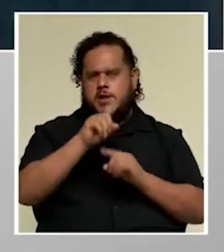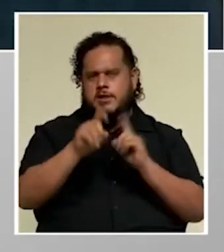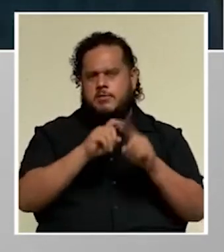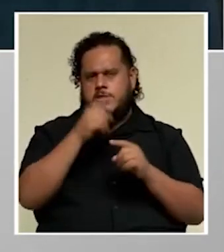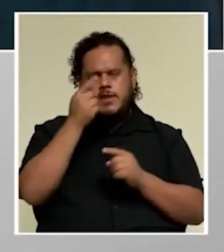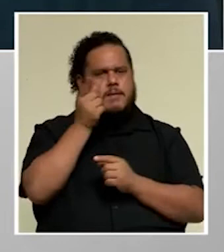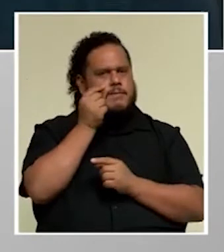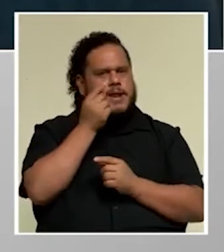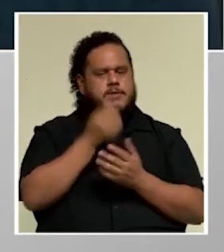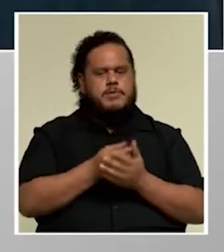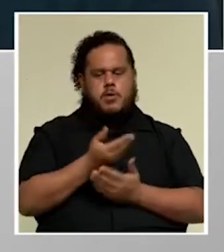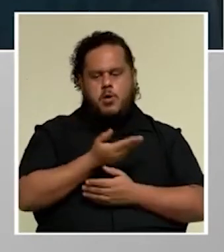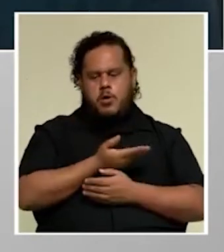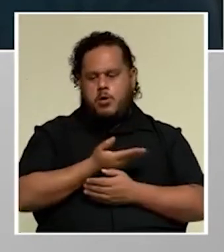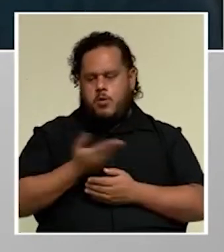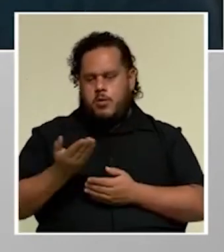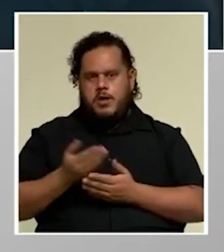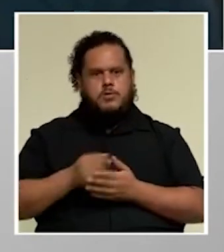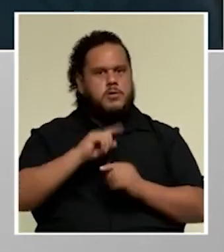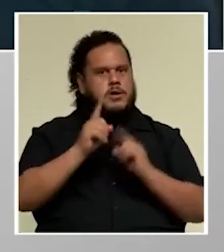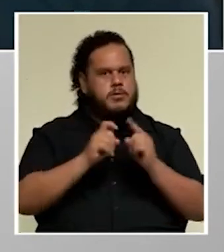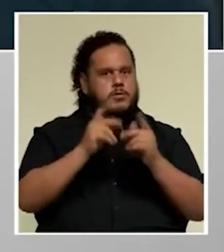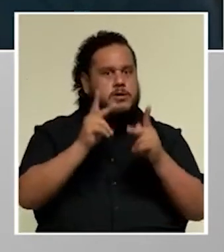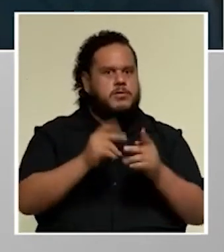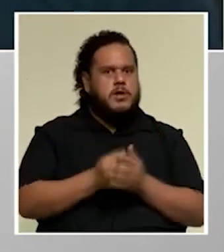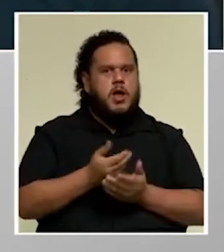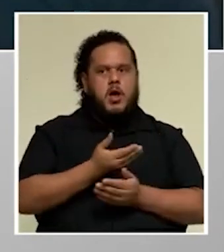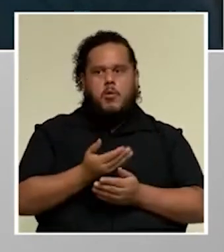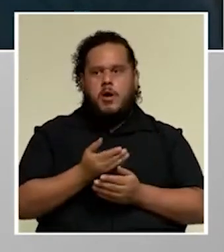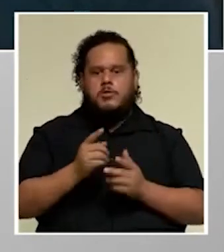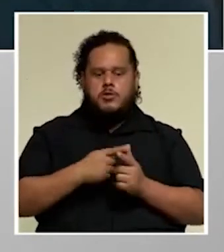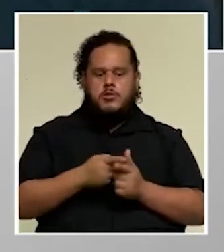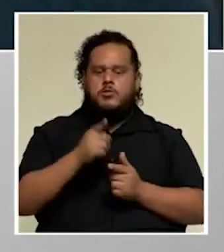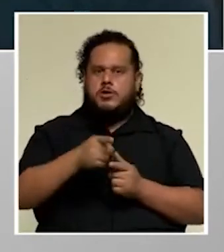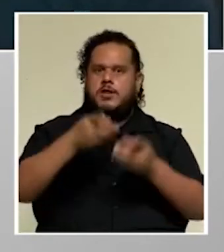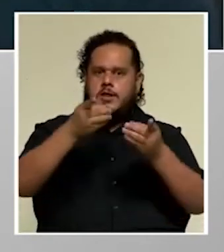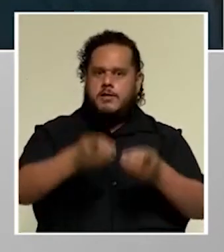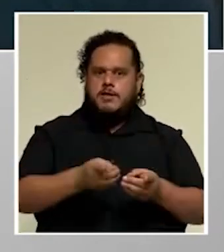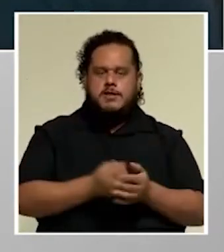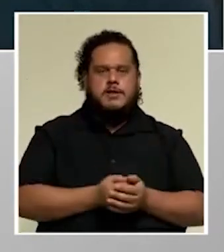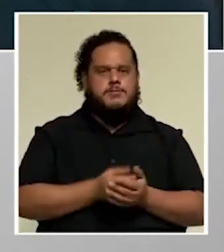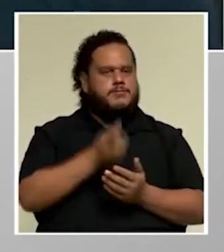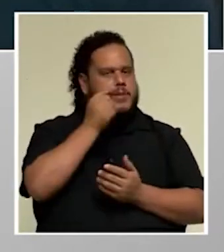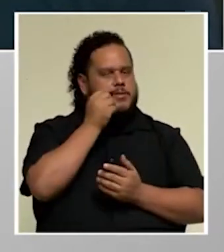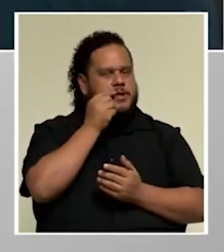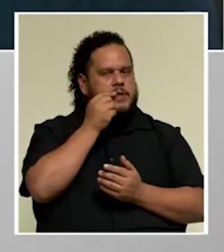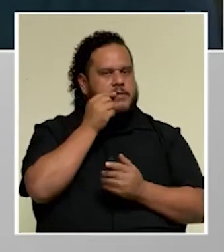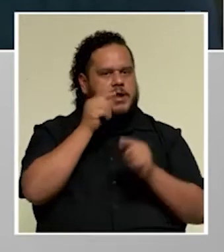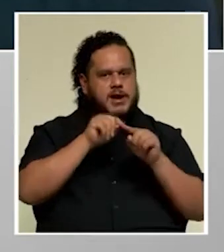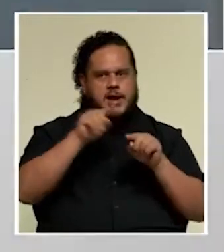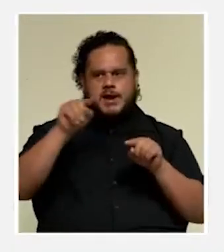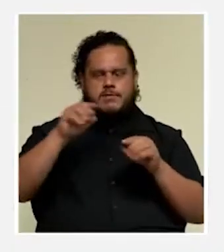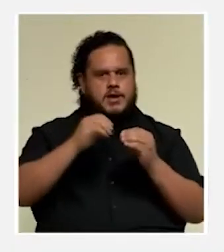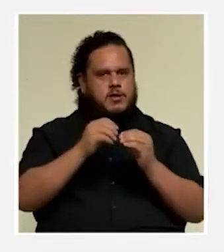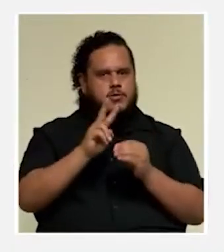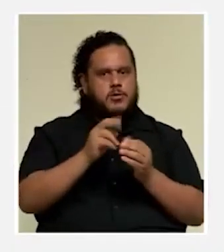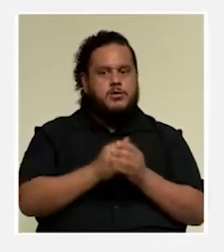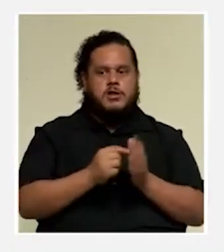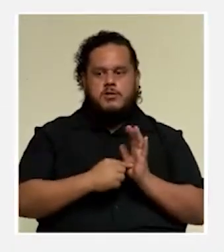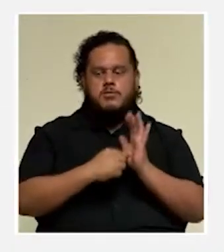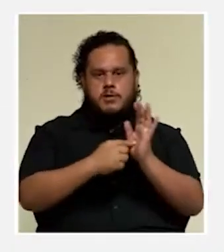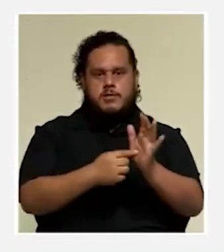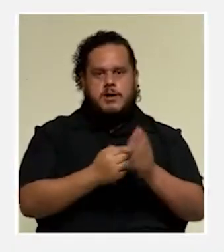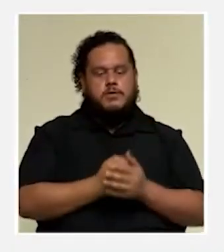ver cuándo, le pregunta a la gente, ¿cuándo es que entonces usted se va a decidir? Vamos a ver la gráfica número 2, es muy